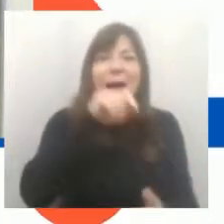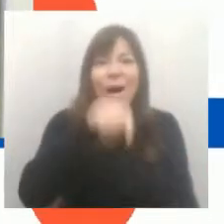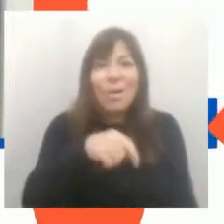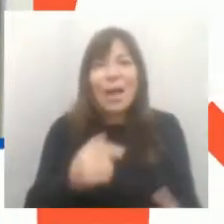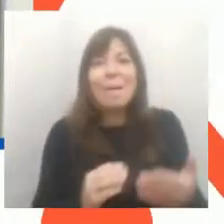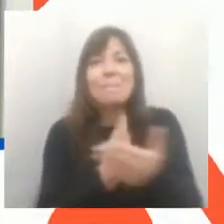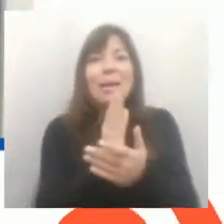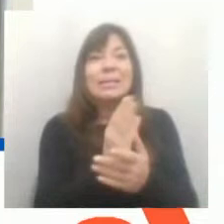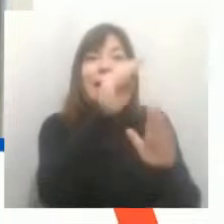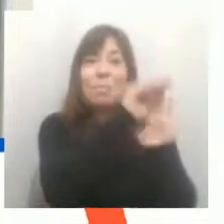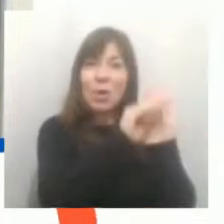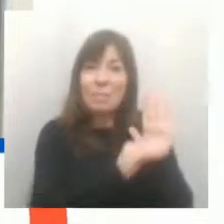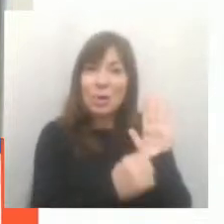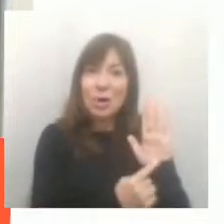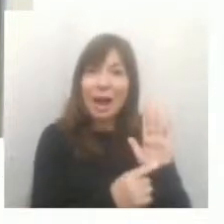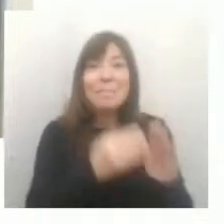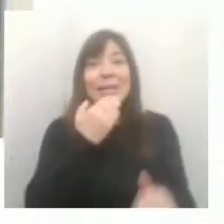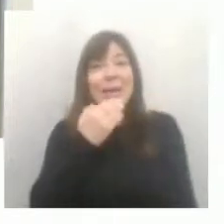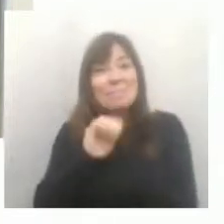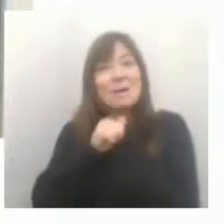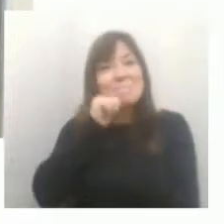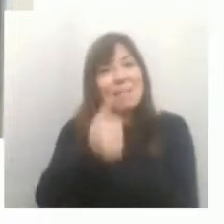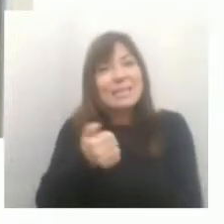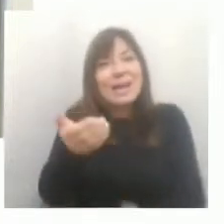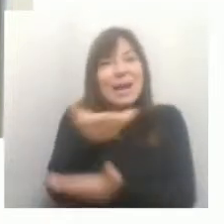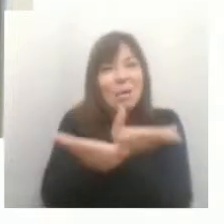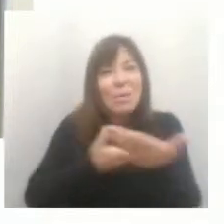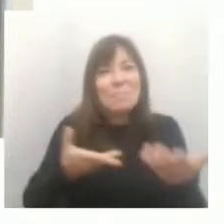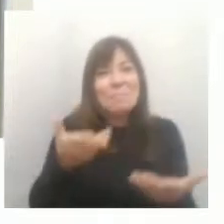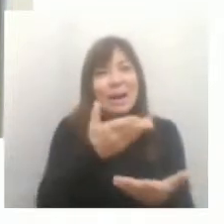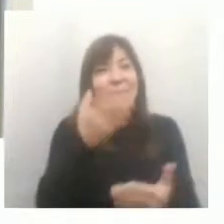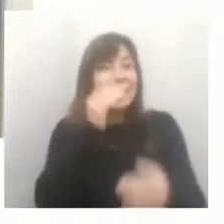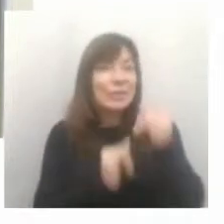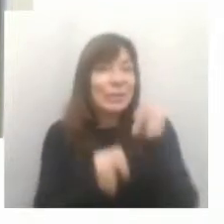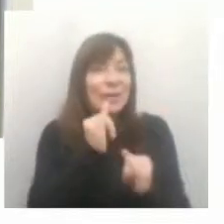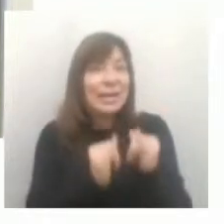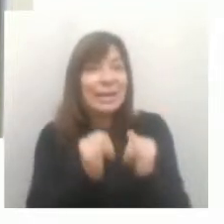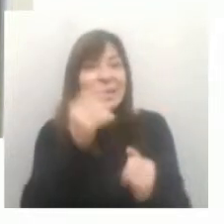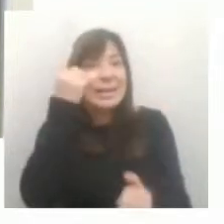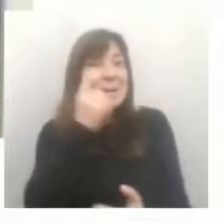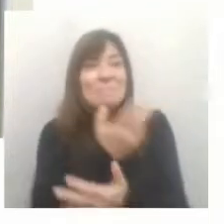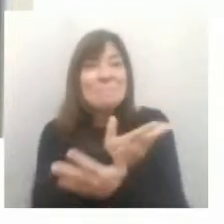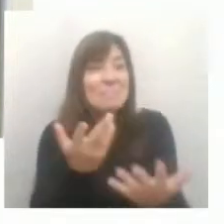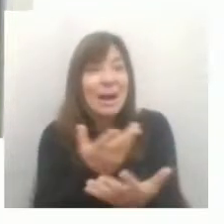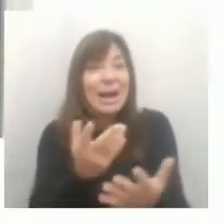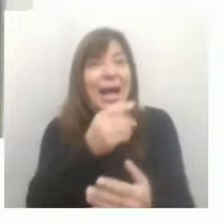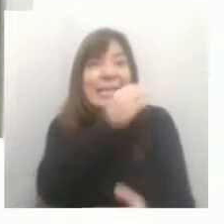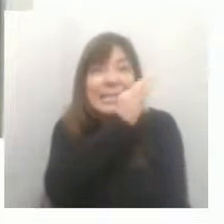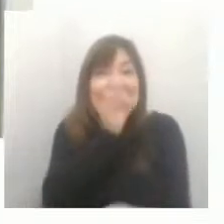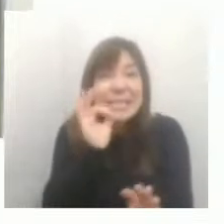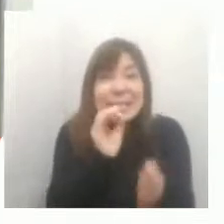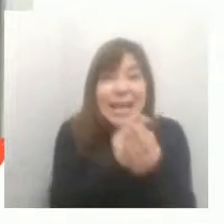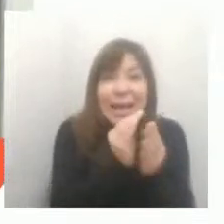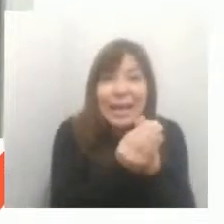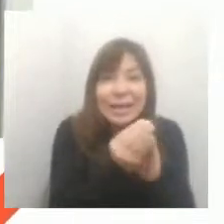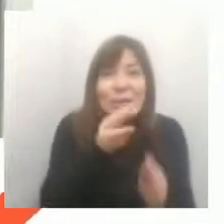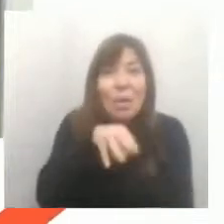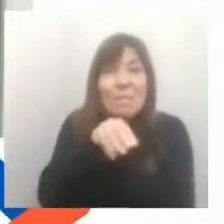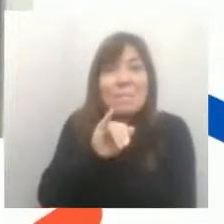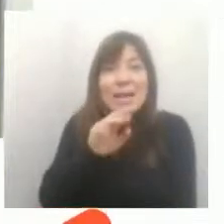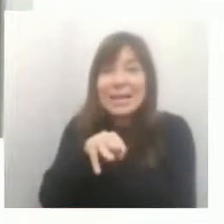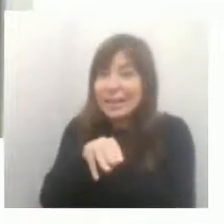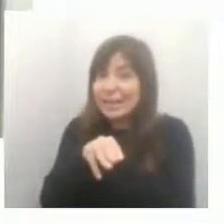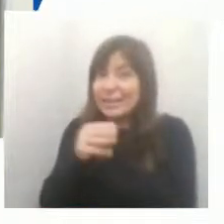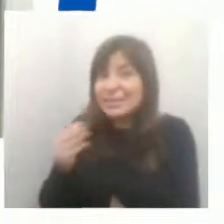hoy y también vamos a estar mañana compartiendo este espacio virtual para contarles los secretos del MIM en este tour virtual